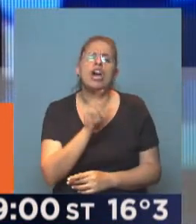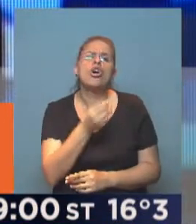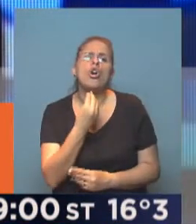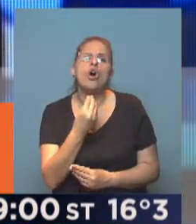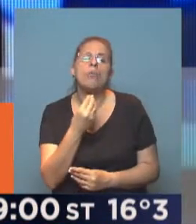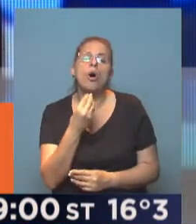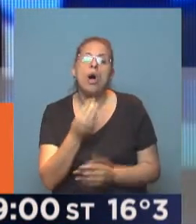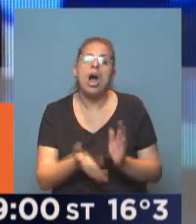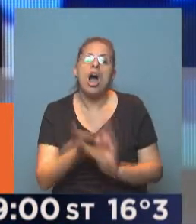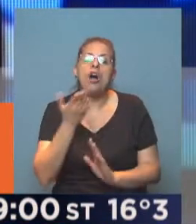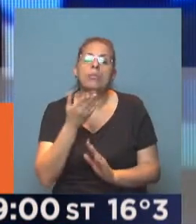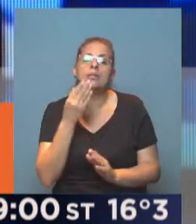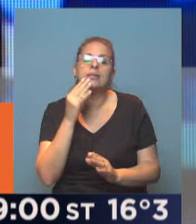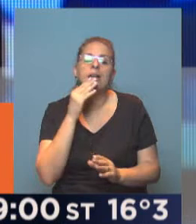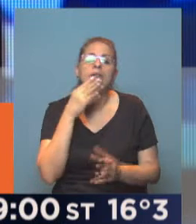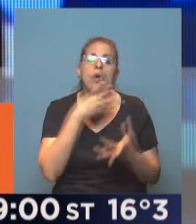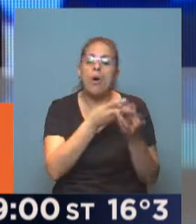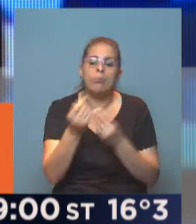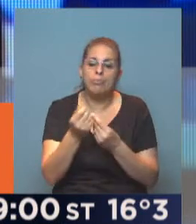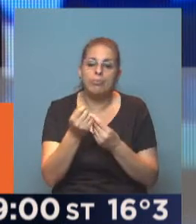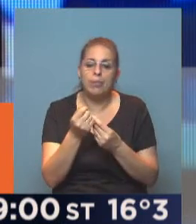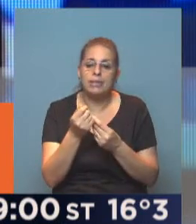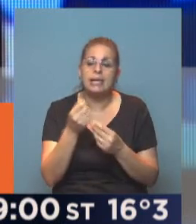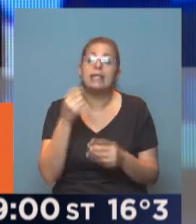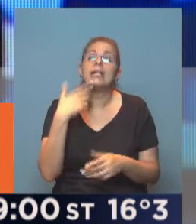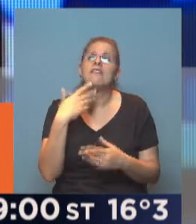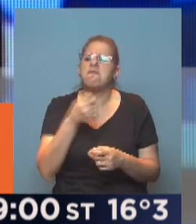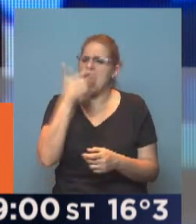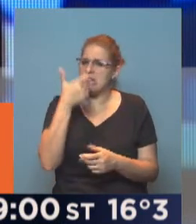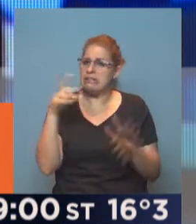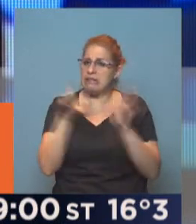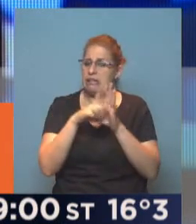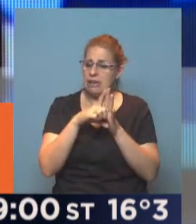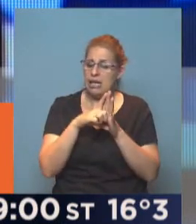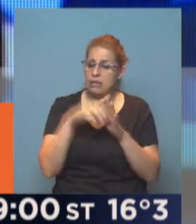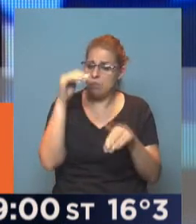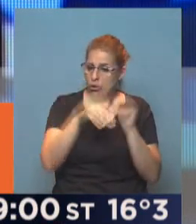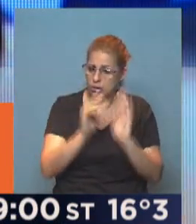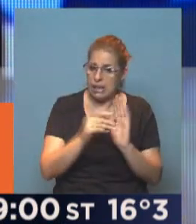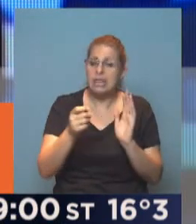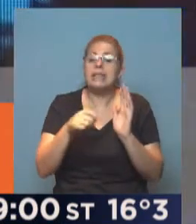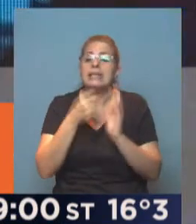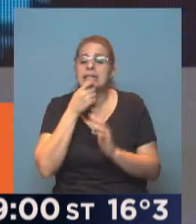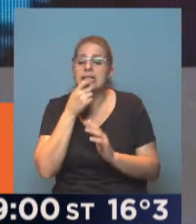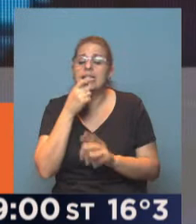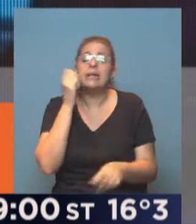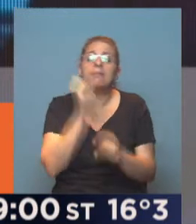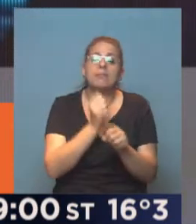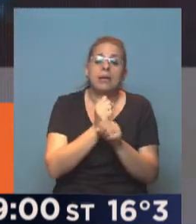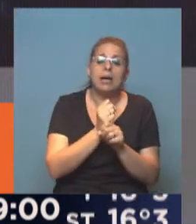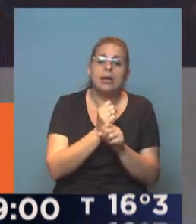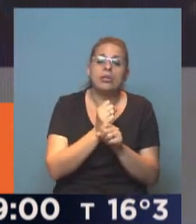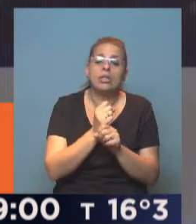para aumentar el consumo. Bueno, muy fácil, votando esta ley. Porque cuando el trabajador deja de pagar impuesto a las ganancias,